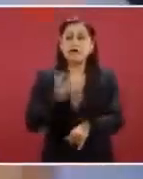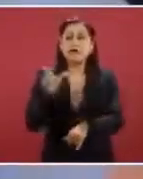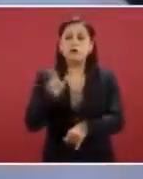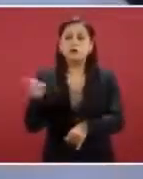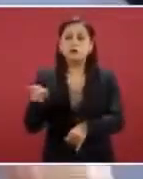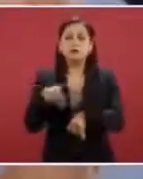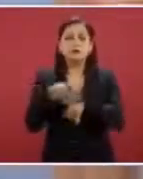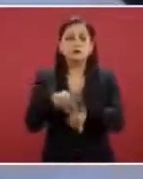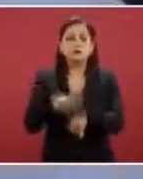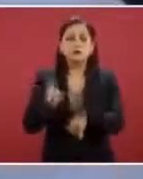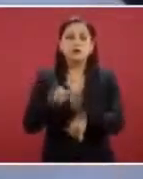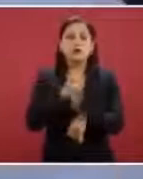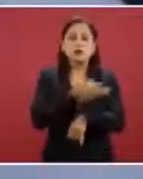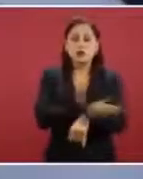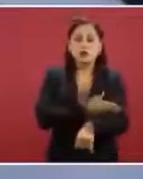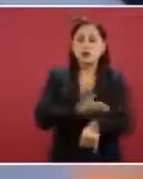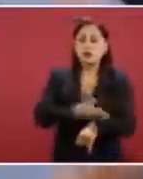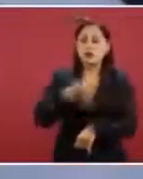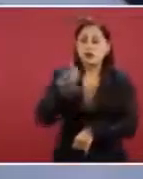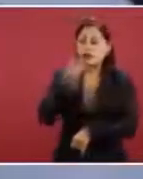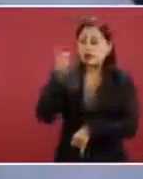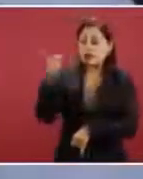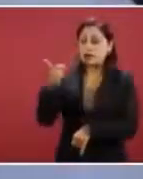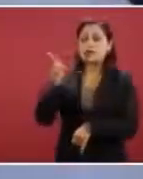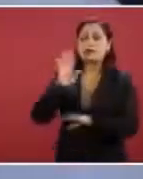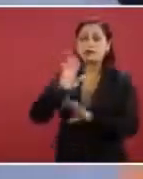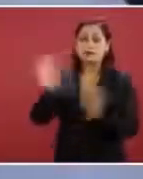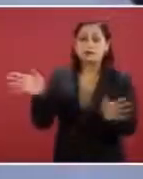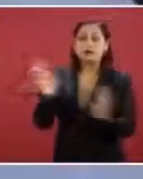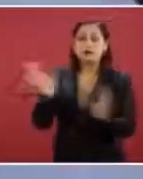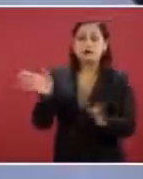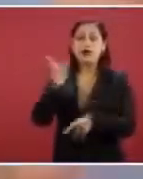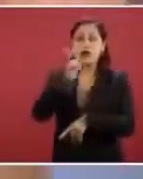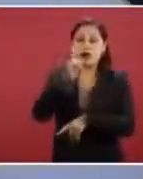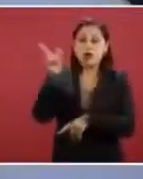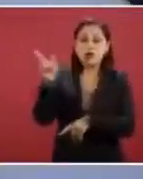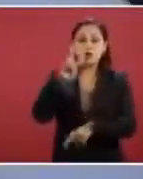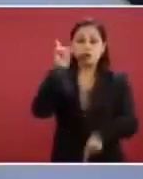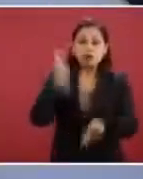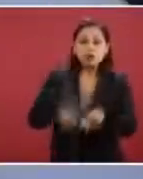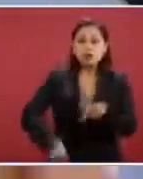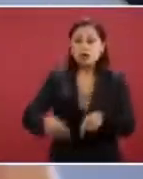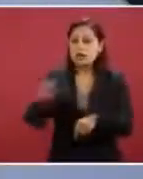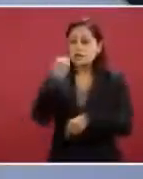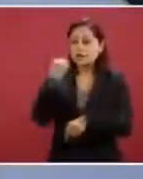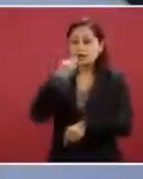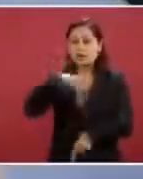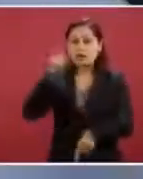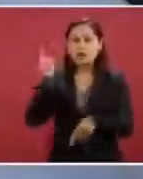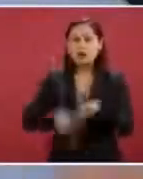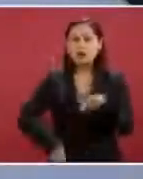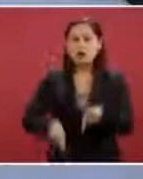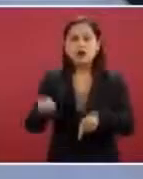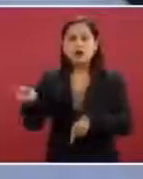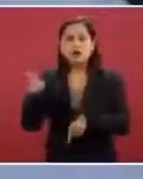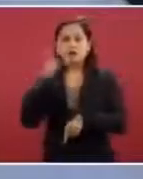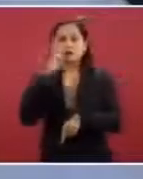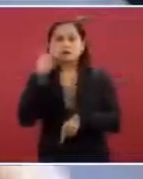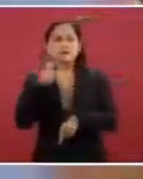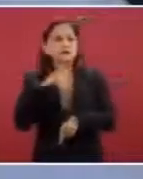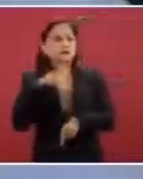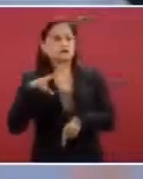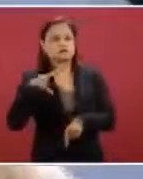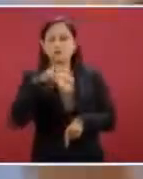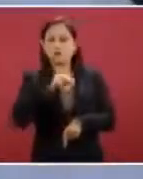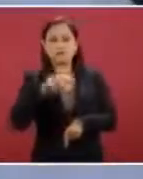no corte la luz, que no corte el suministro de alimentos a la ciudadela para poderlos vencer, cuando les dice que